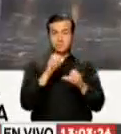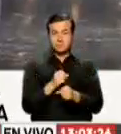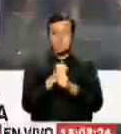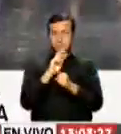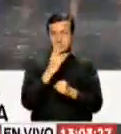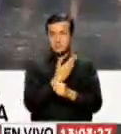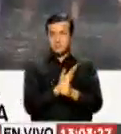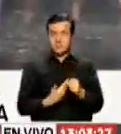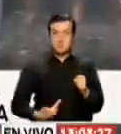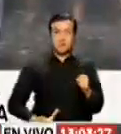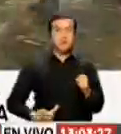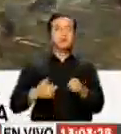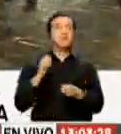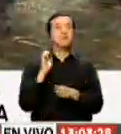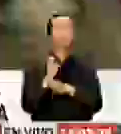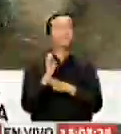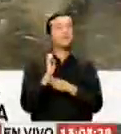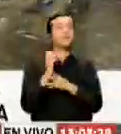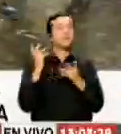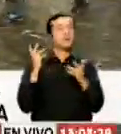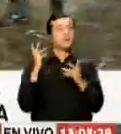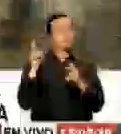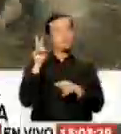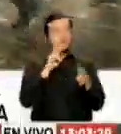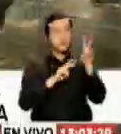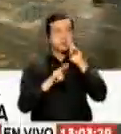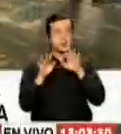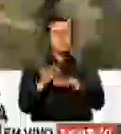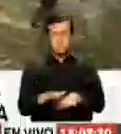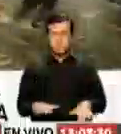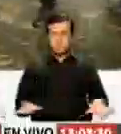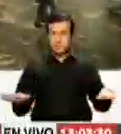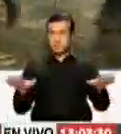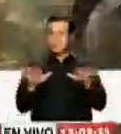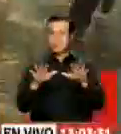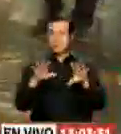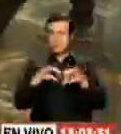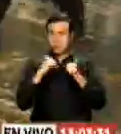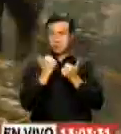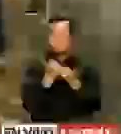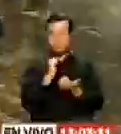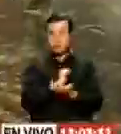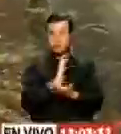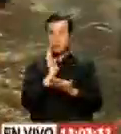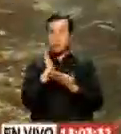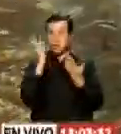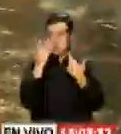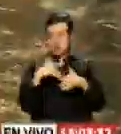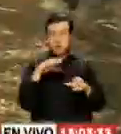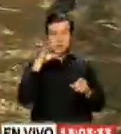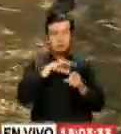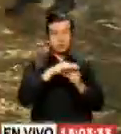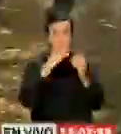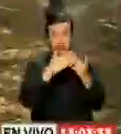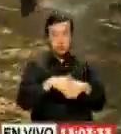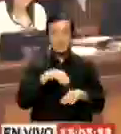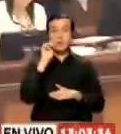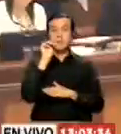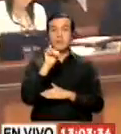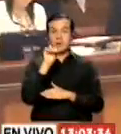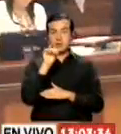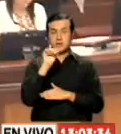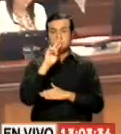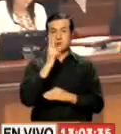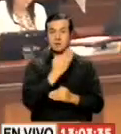la vicepresidencia de la República hicieron un recorrido por el Palacio Legislativo, pues se tiene previsto que una vez culminada la votación, este martes,